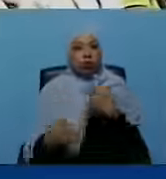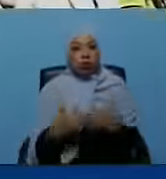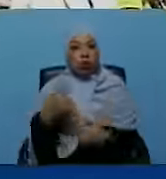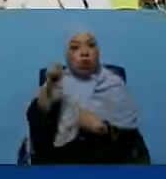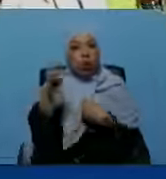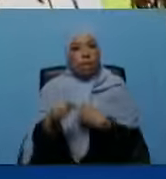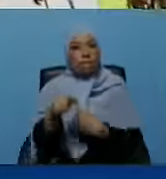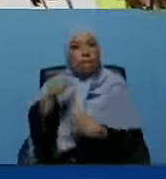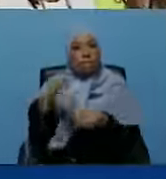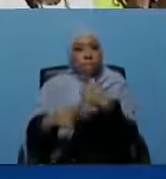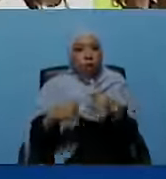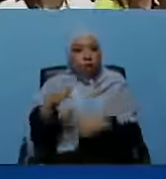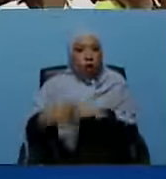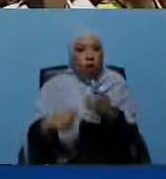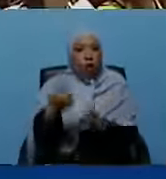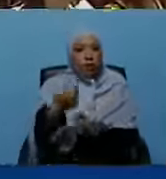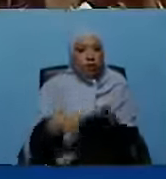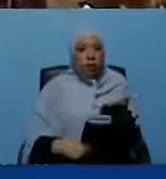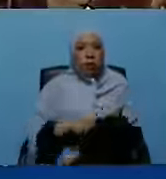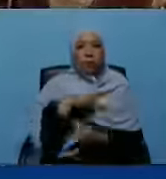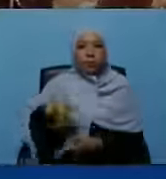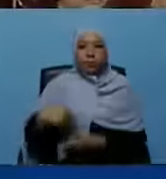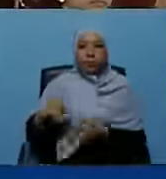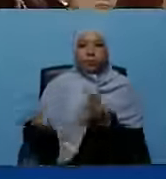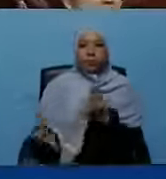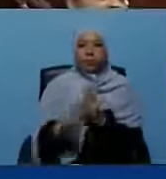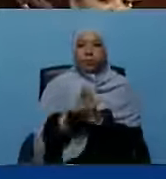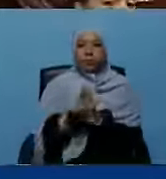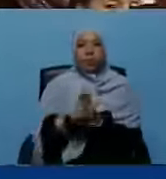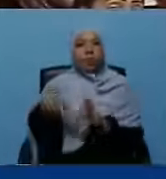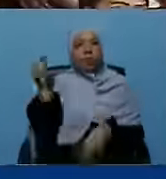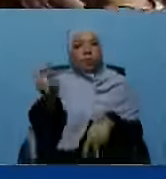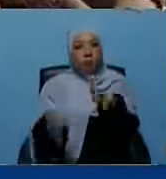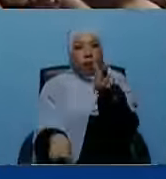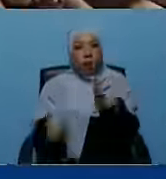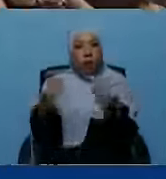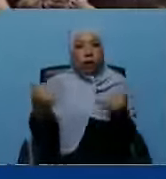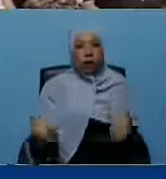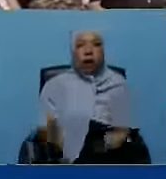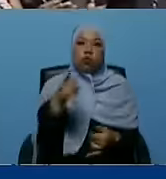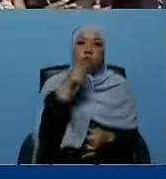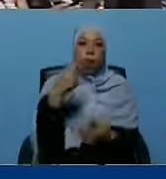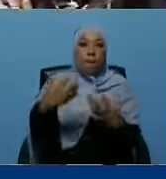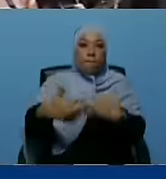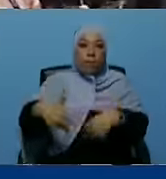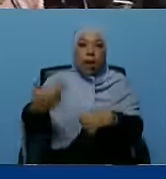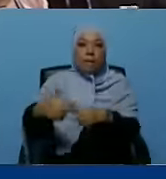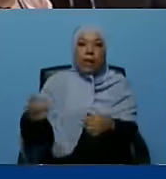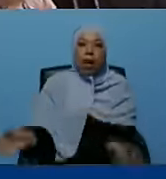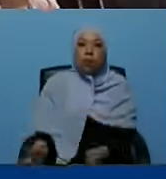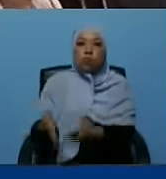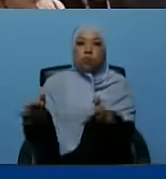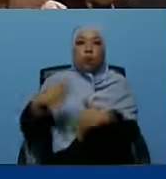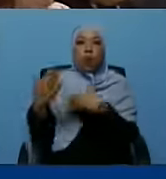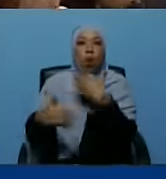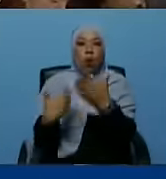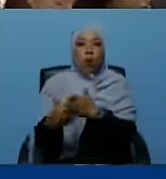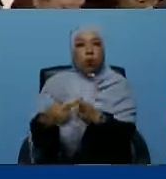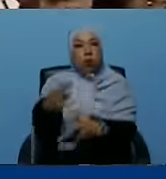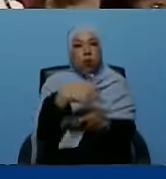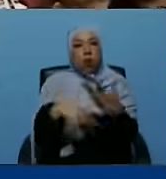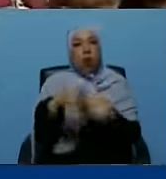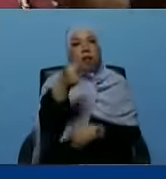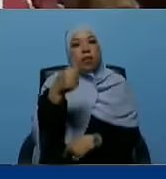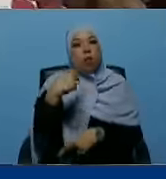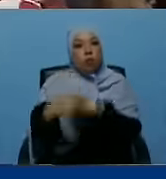pocos días firmó usted la ley de exportaciones no petroleras para dar impulso a todos los sectores